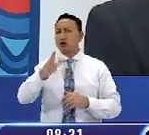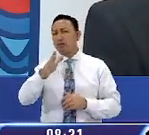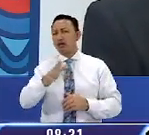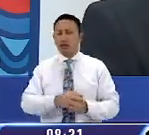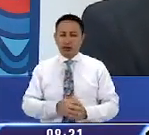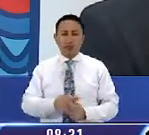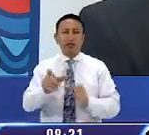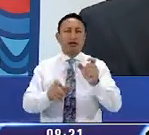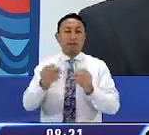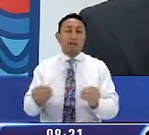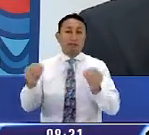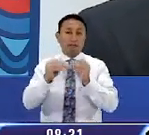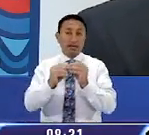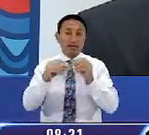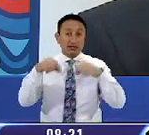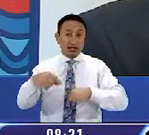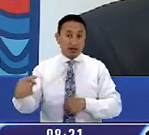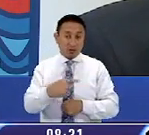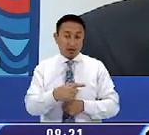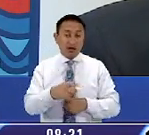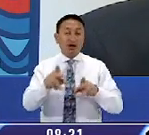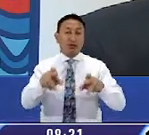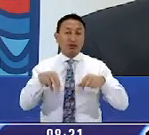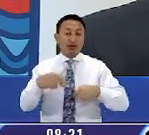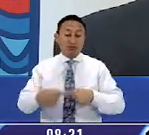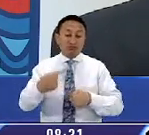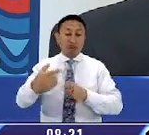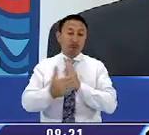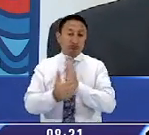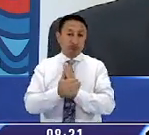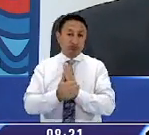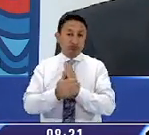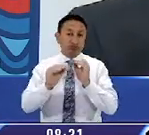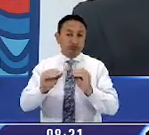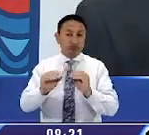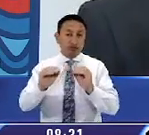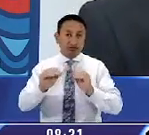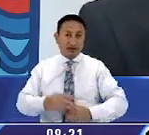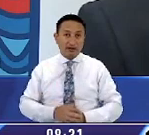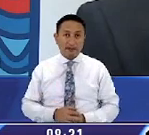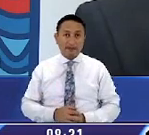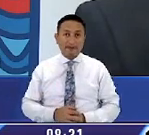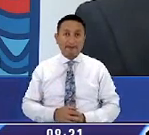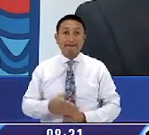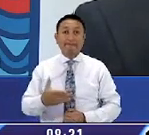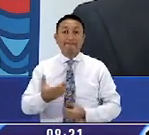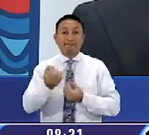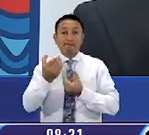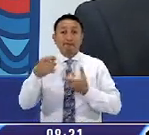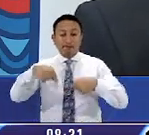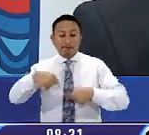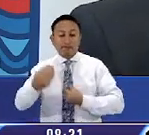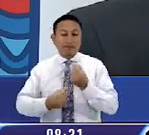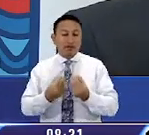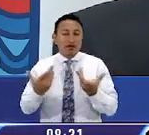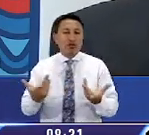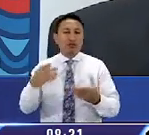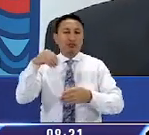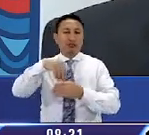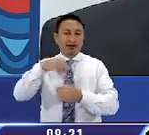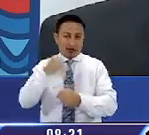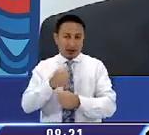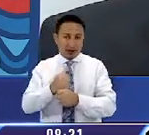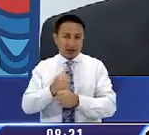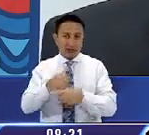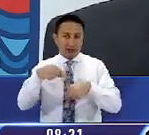número, que vamos a también a regularizar en una siguiente fase, luego de una capacitación, luego de informar cómo deben proceder dentro de esto, y